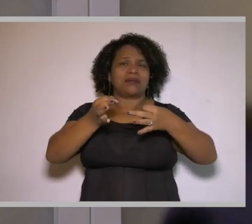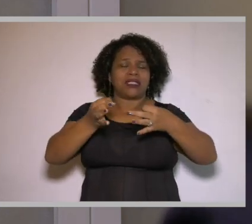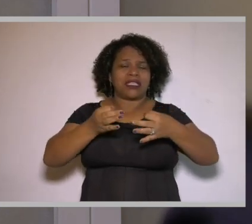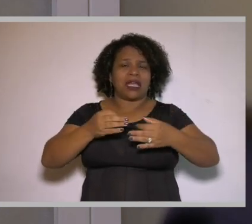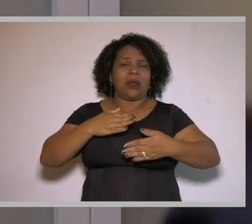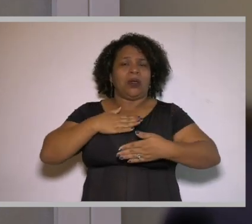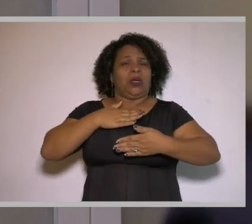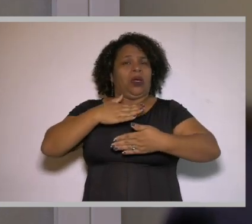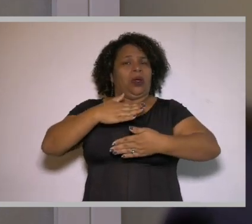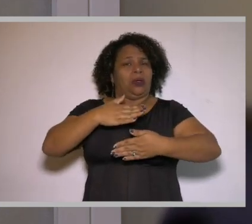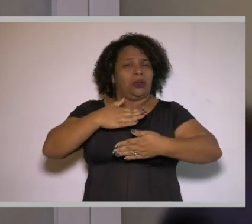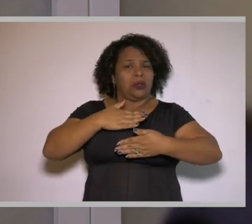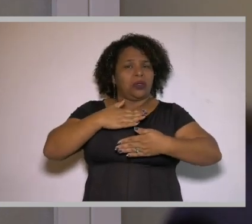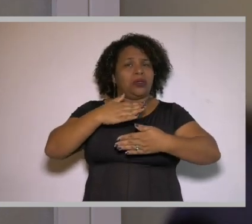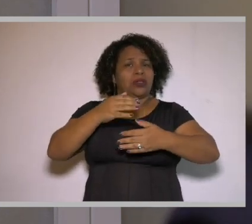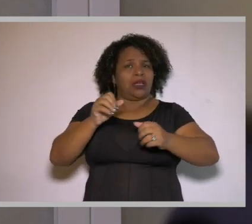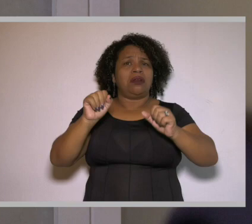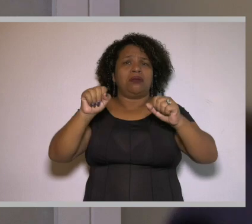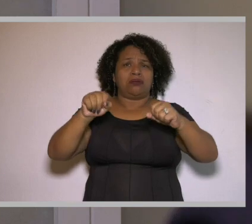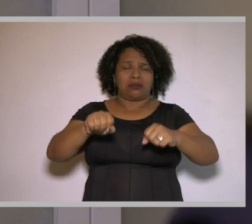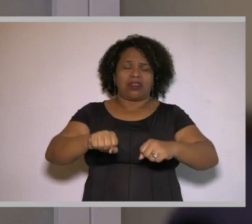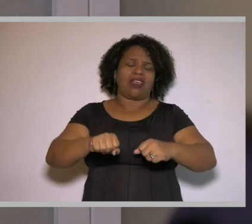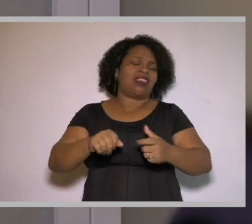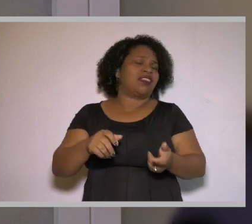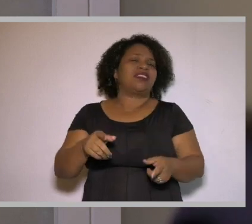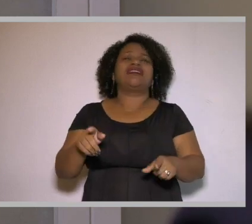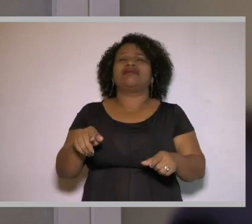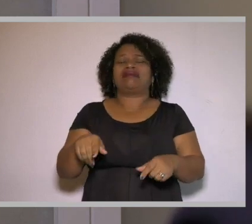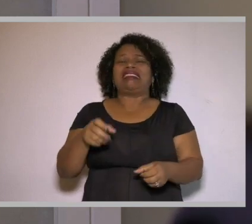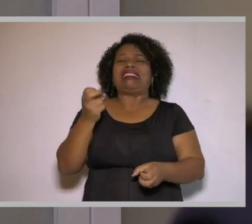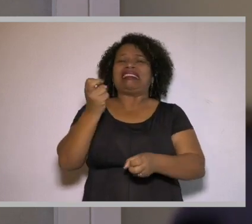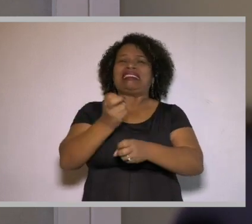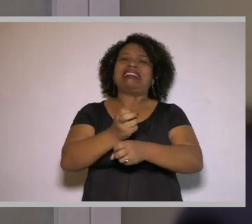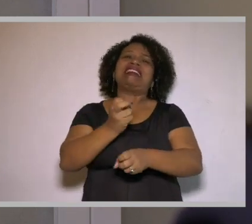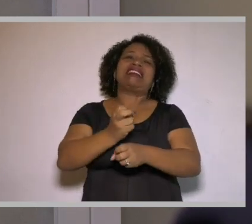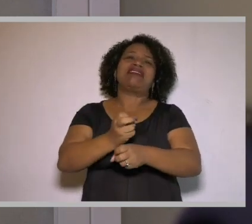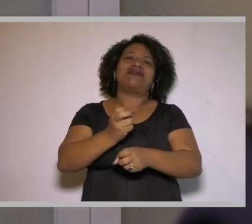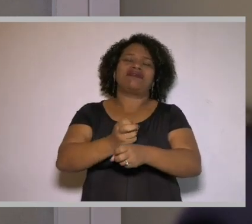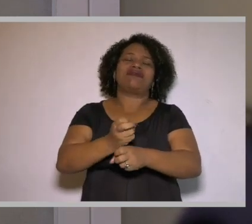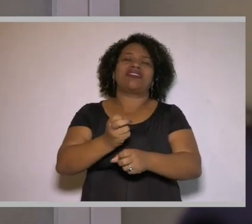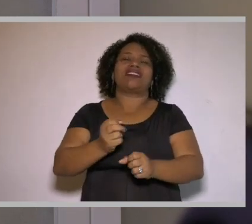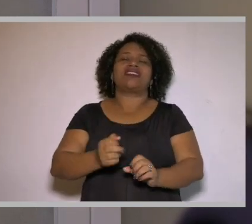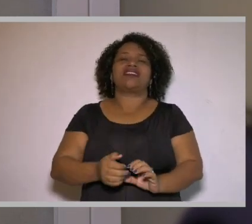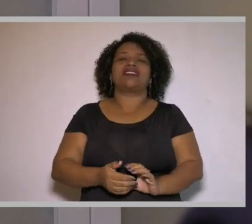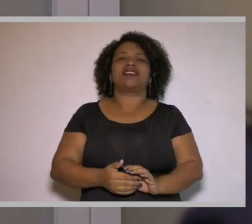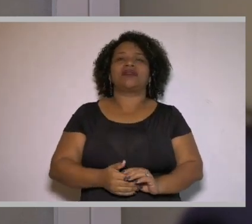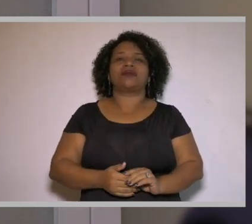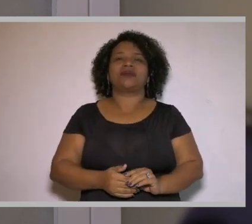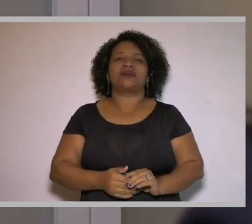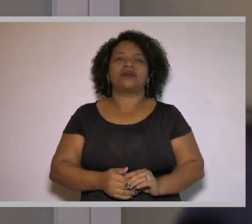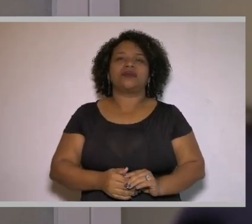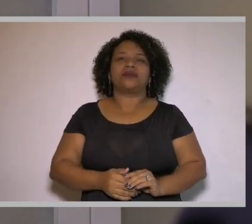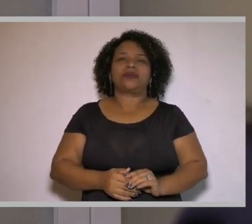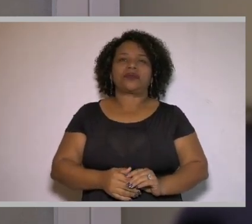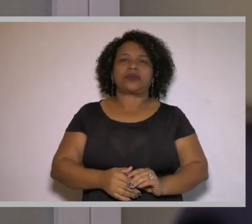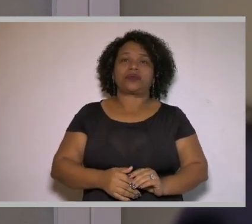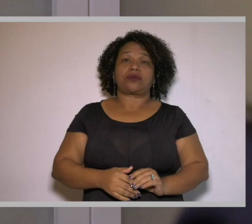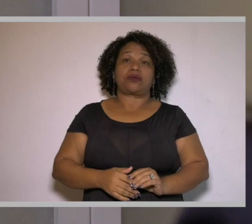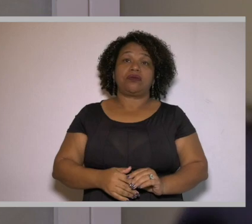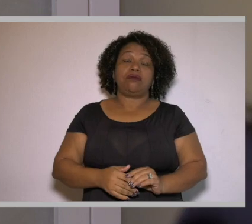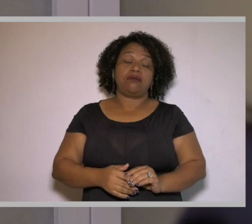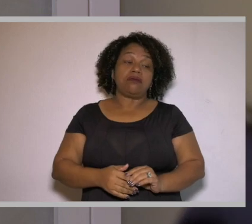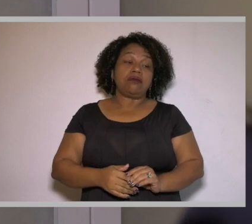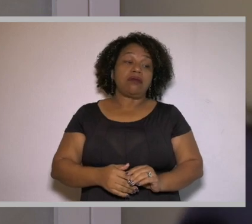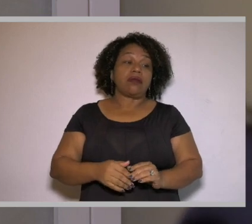porque el cuerpo es inteligente y si no puede respirar por la nariz, busca una manera alterna, entonces lo hace a través de la boca. Ellos desarrollan una